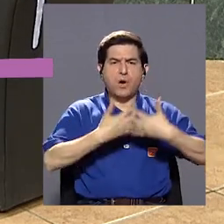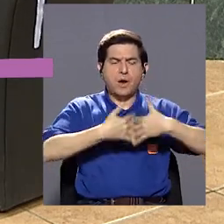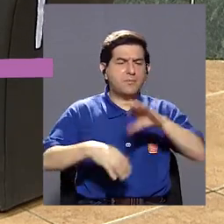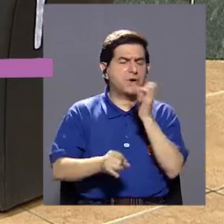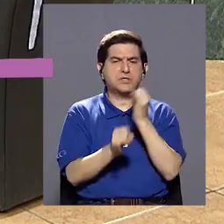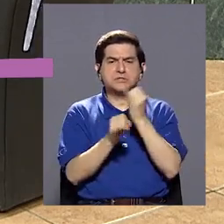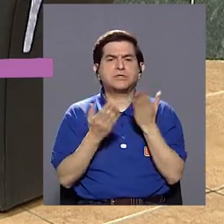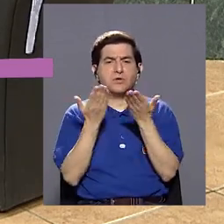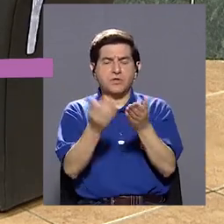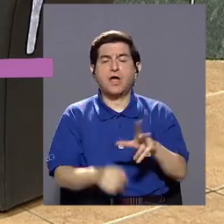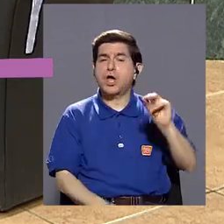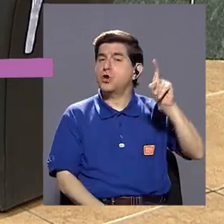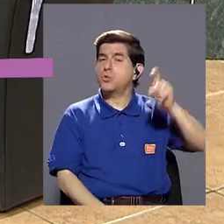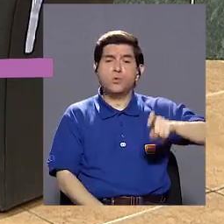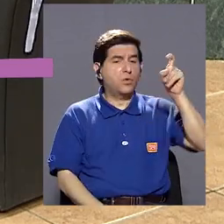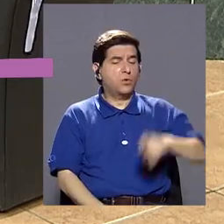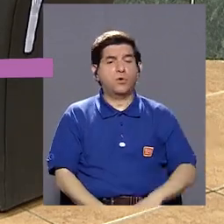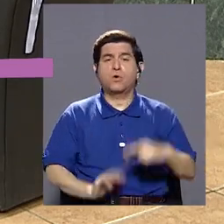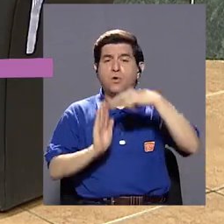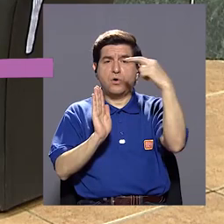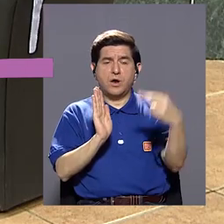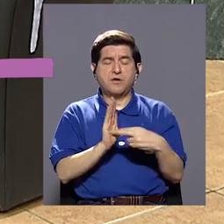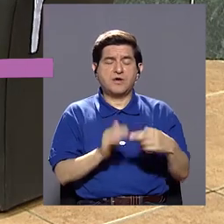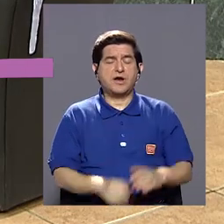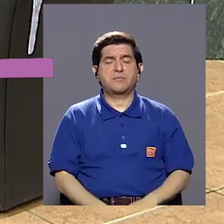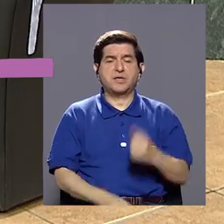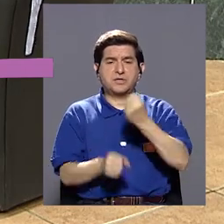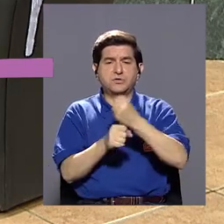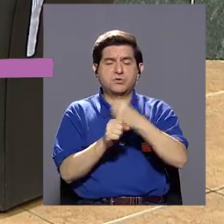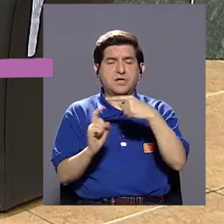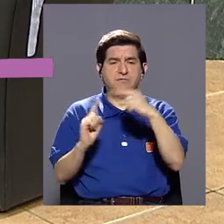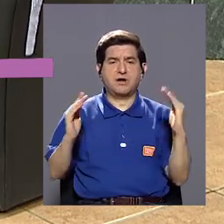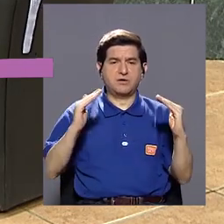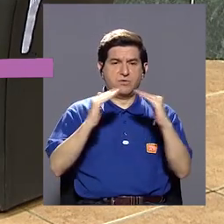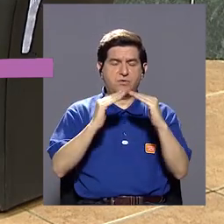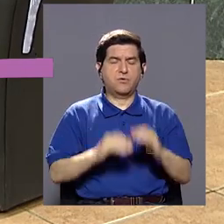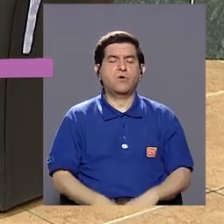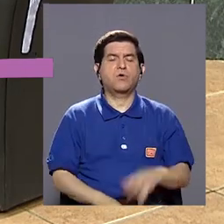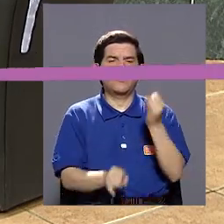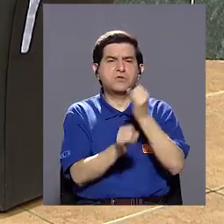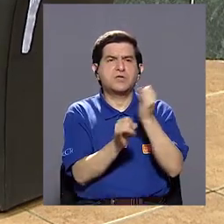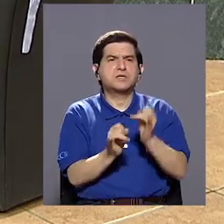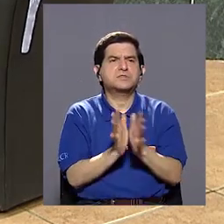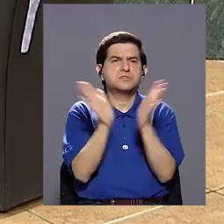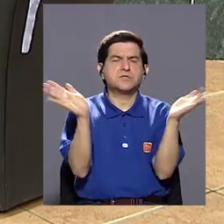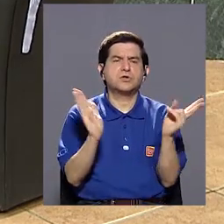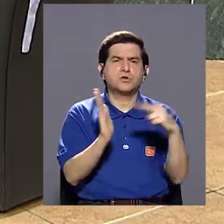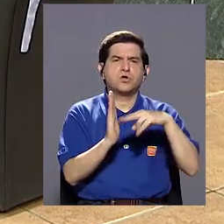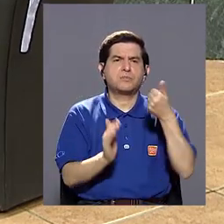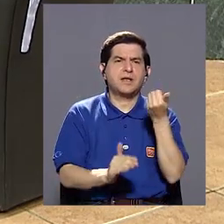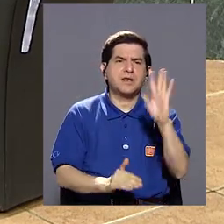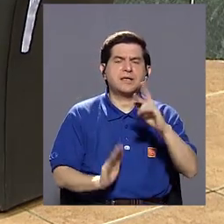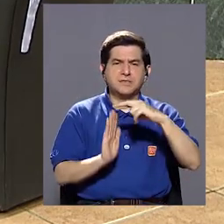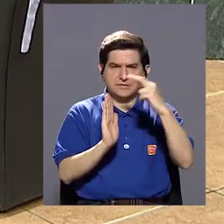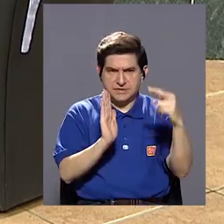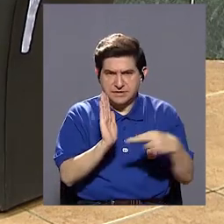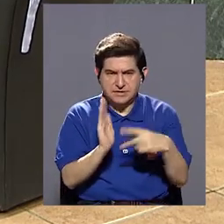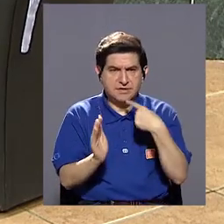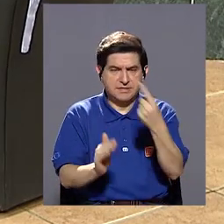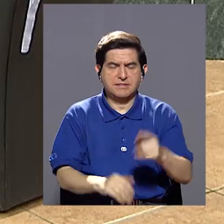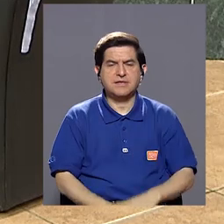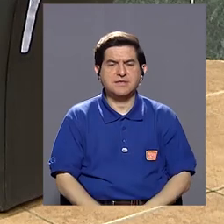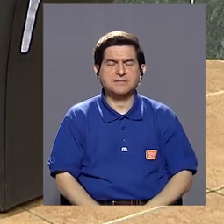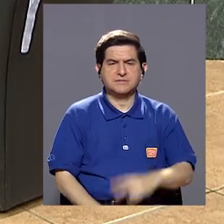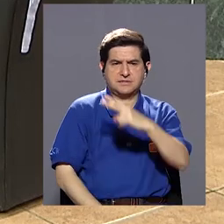institución lo otorga? No necesariamente. El reglamento de teletrabajo para las instituciones públicas, la última directriz de 2015, indica